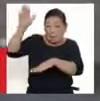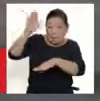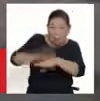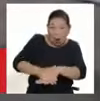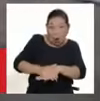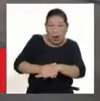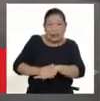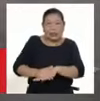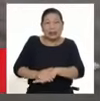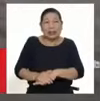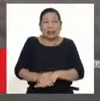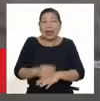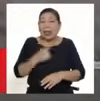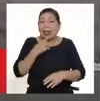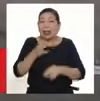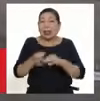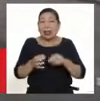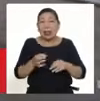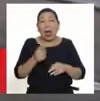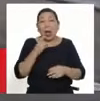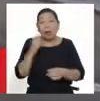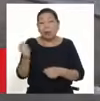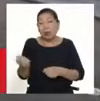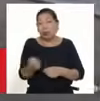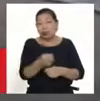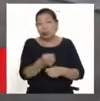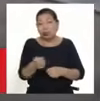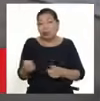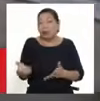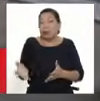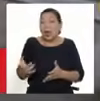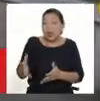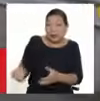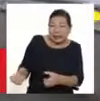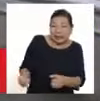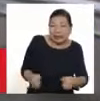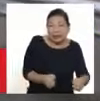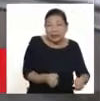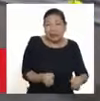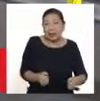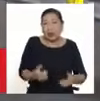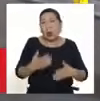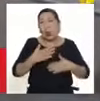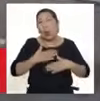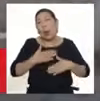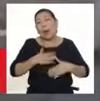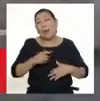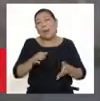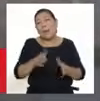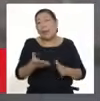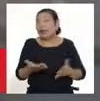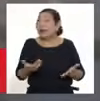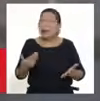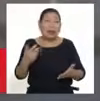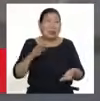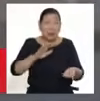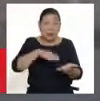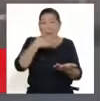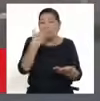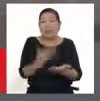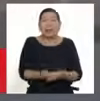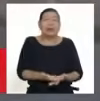atrapado, según el relato de los bomberos, ¿no?, que han tenido que retirar el cuerpo. Sin embargo, él no